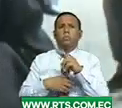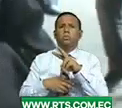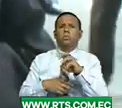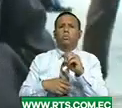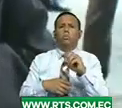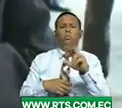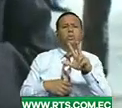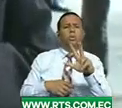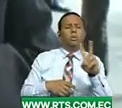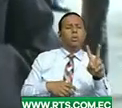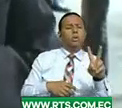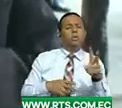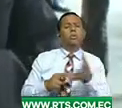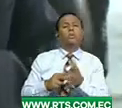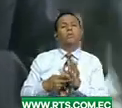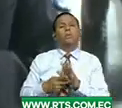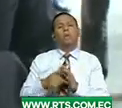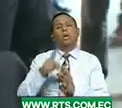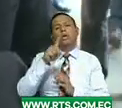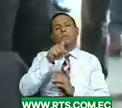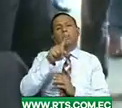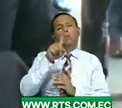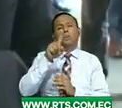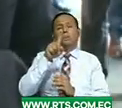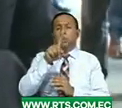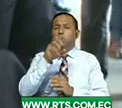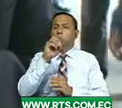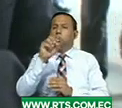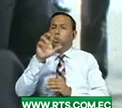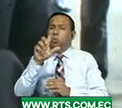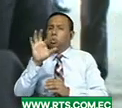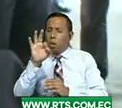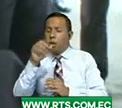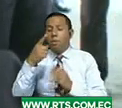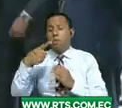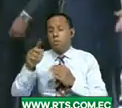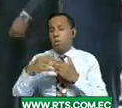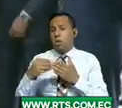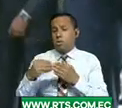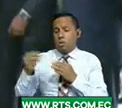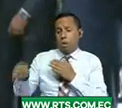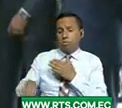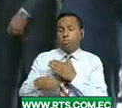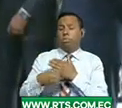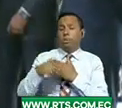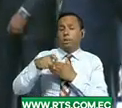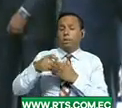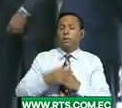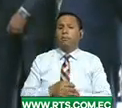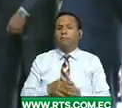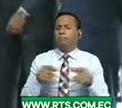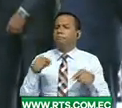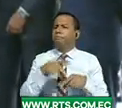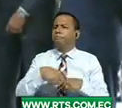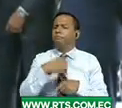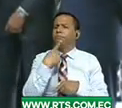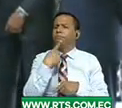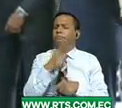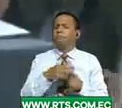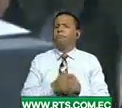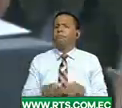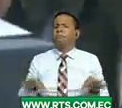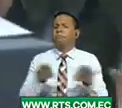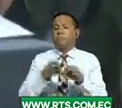requeriremos 110, 109 millones de dólares adicionales. Desde la academia destacaron que la ley promueve la investigación